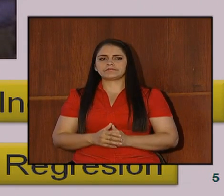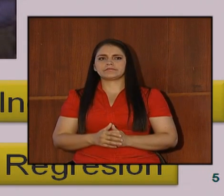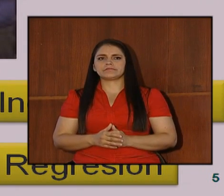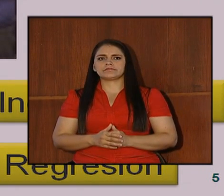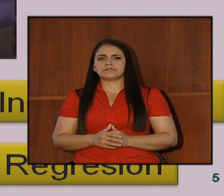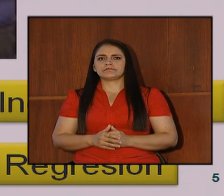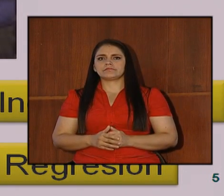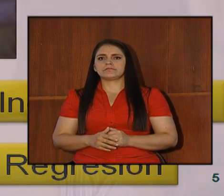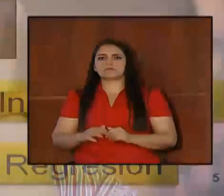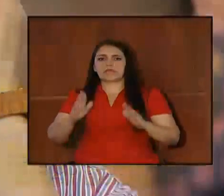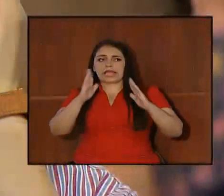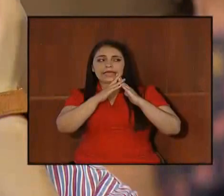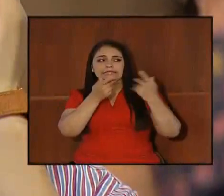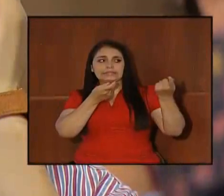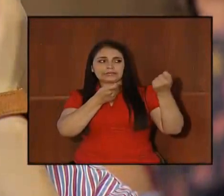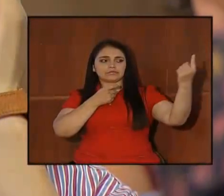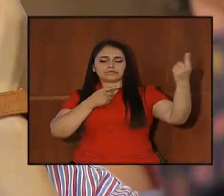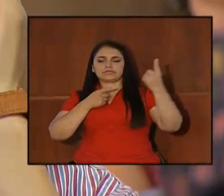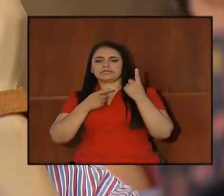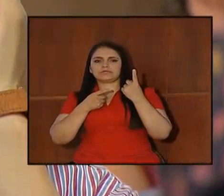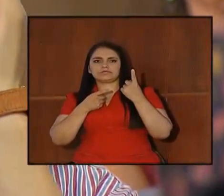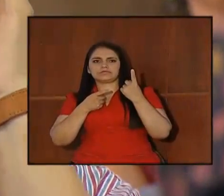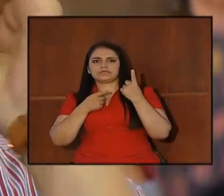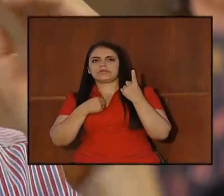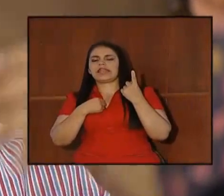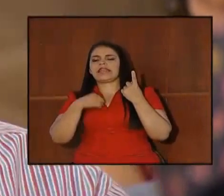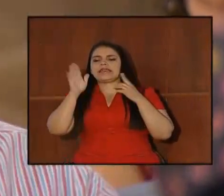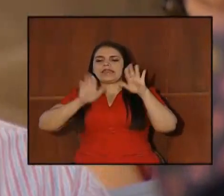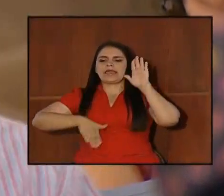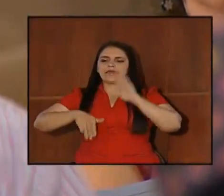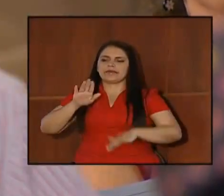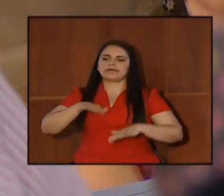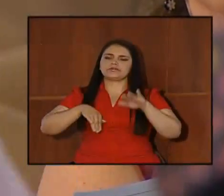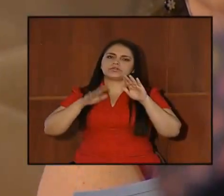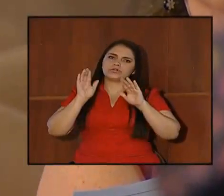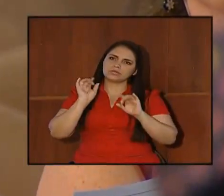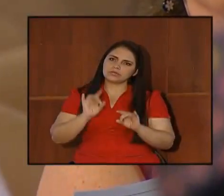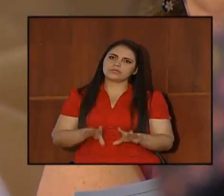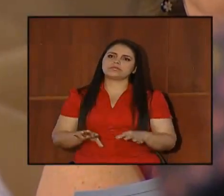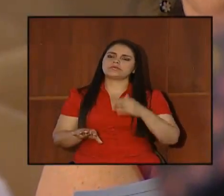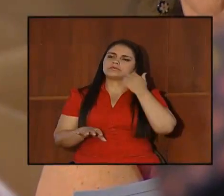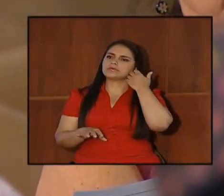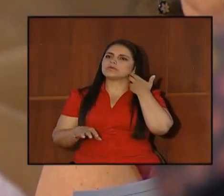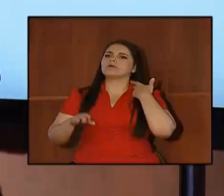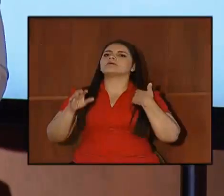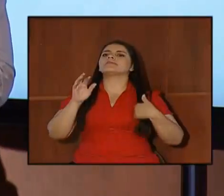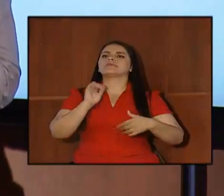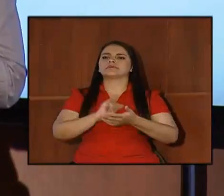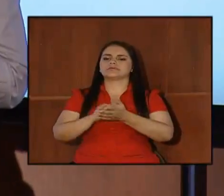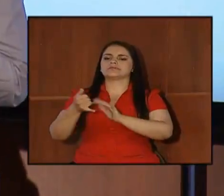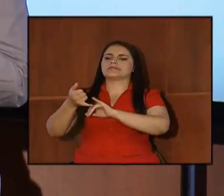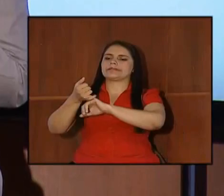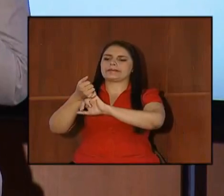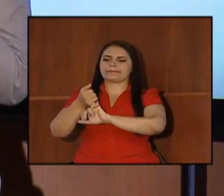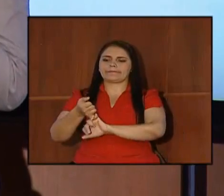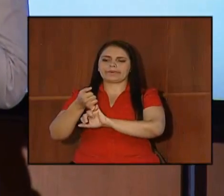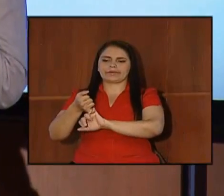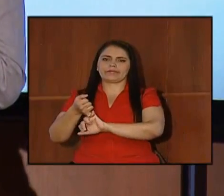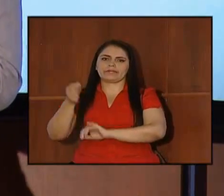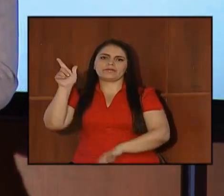ese paciente ese día se va a manejar igual? Ahí es donde decimos que hay una dependencia